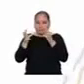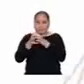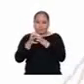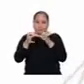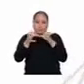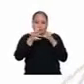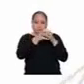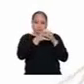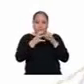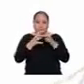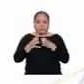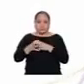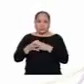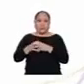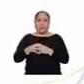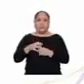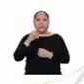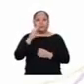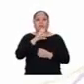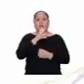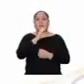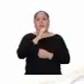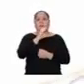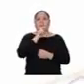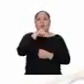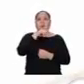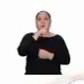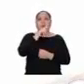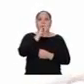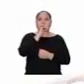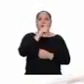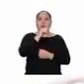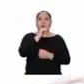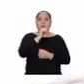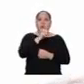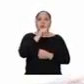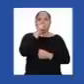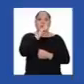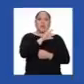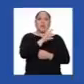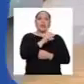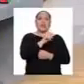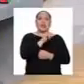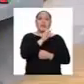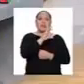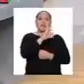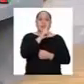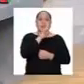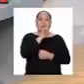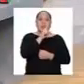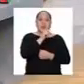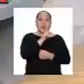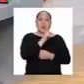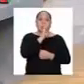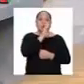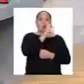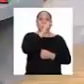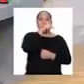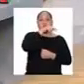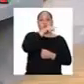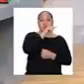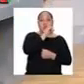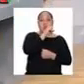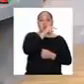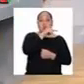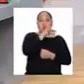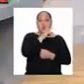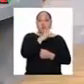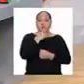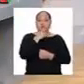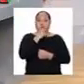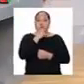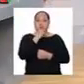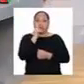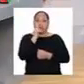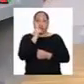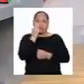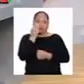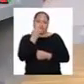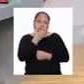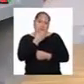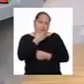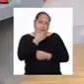La variable puede ser cuantitativa discreta continua. Colega, no sé si comprendí